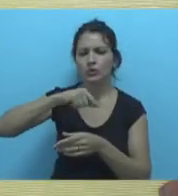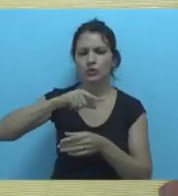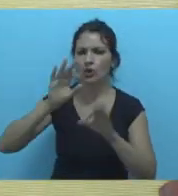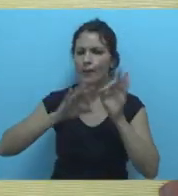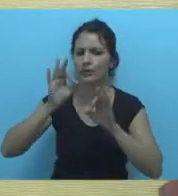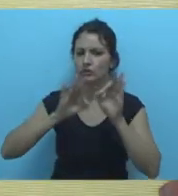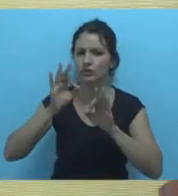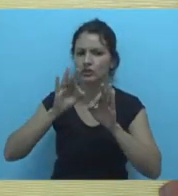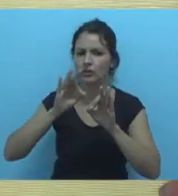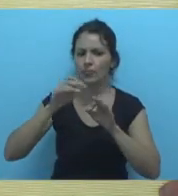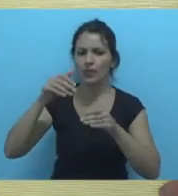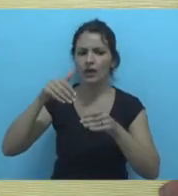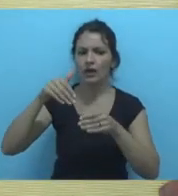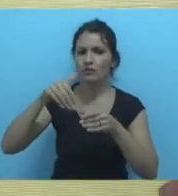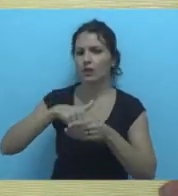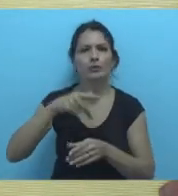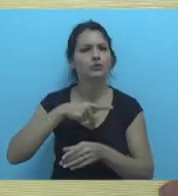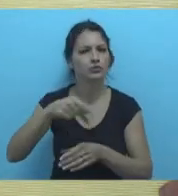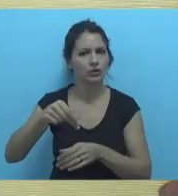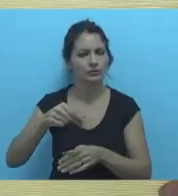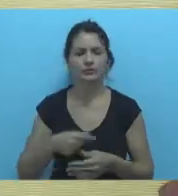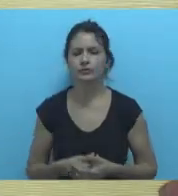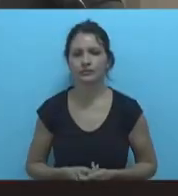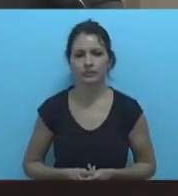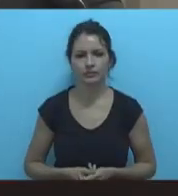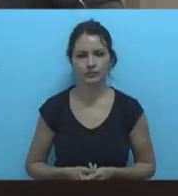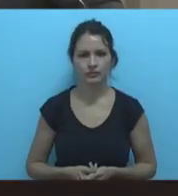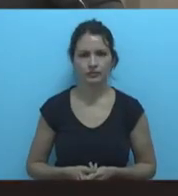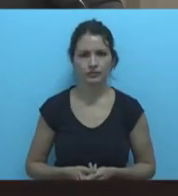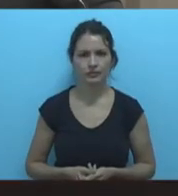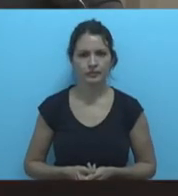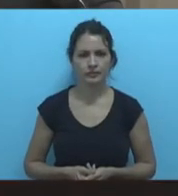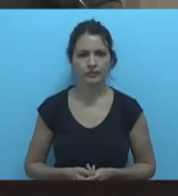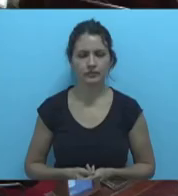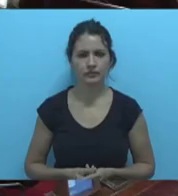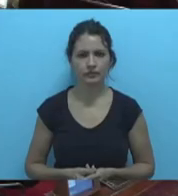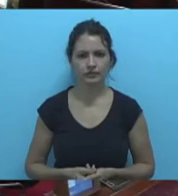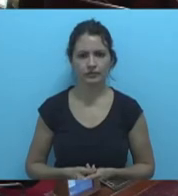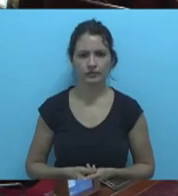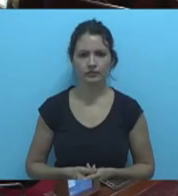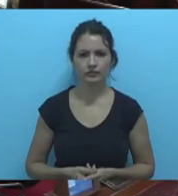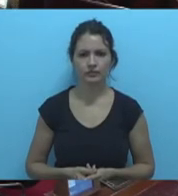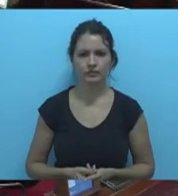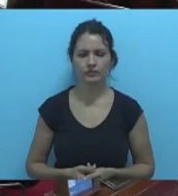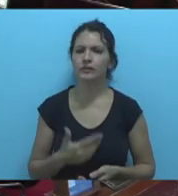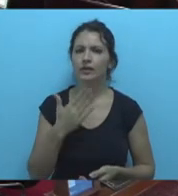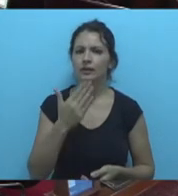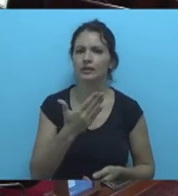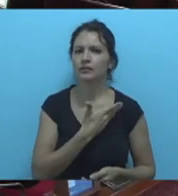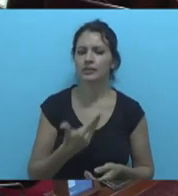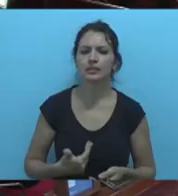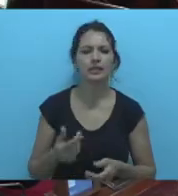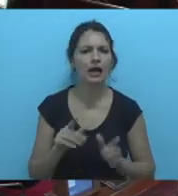Social y Popular votamos en contra de este proyecto. Gracias, diputado. Tiene la palabra la diputada Donet. Gracias, señora Presidenta. En el